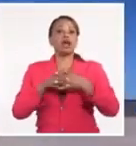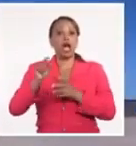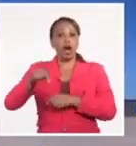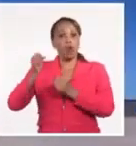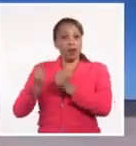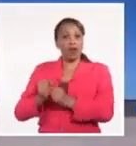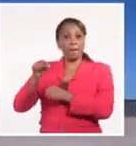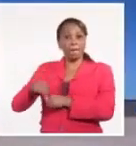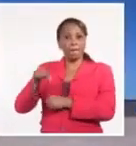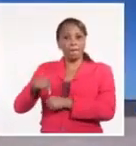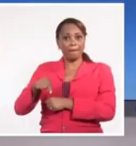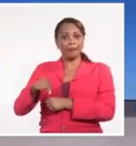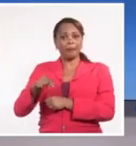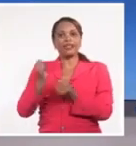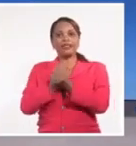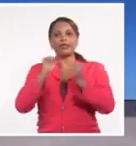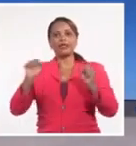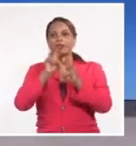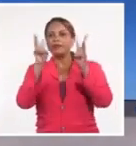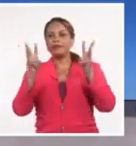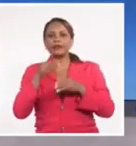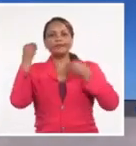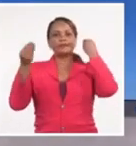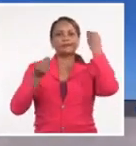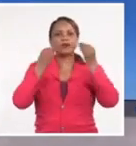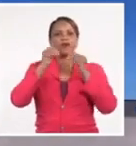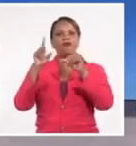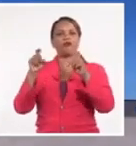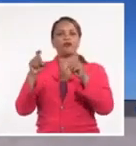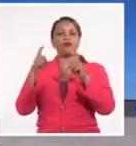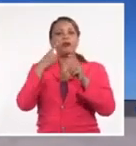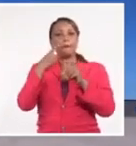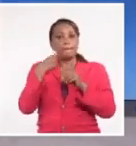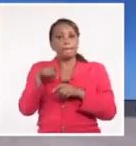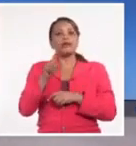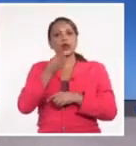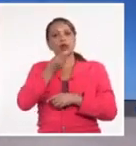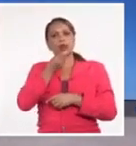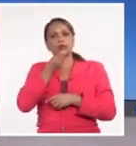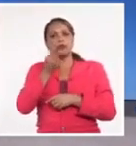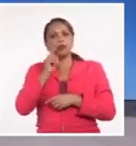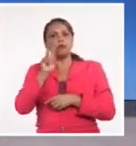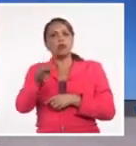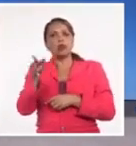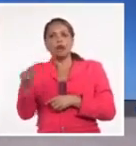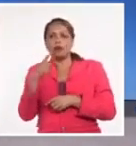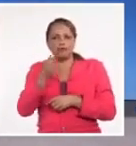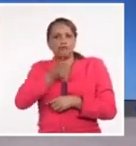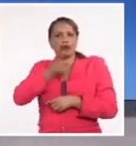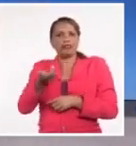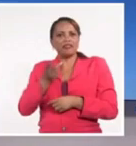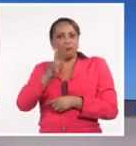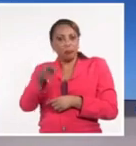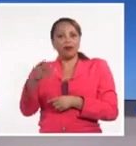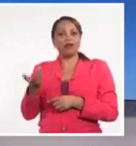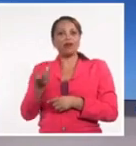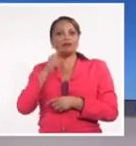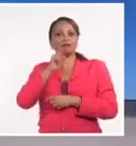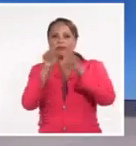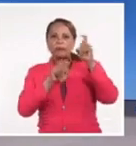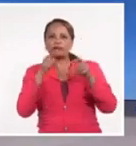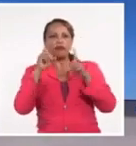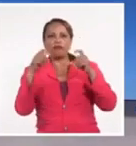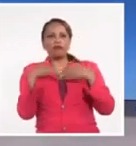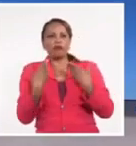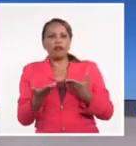mismo. Para los terroristas digitales preocupados por la foto, miren, ustedes pueden encontrarlo, puede ser fácil, búsquenlo, pregúntenle por la